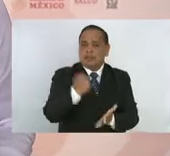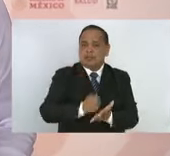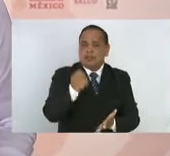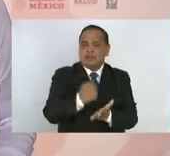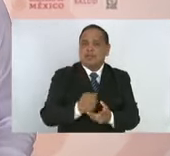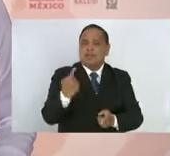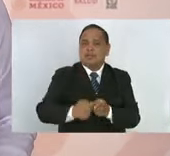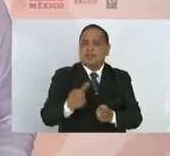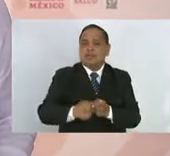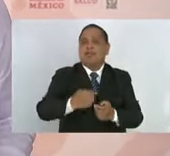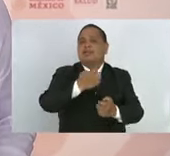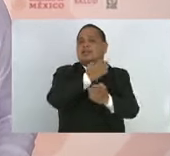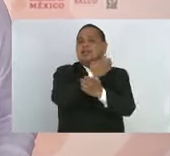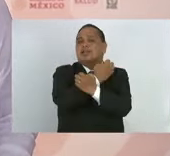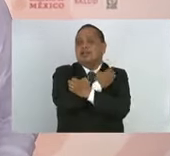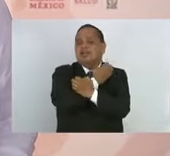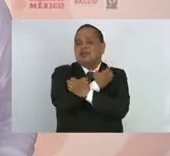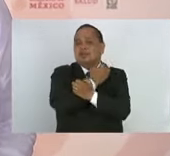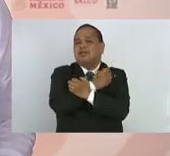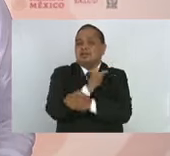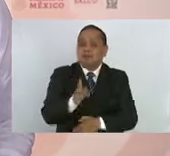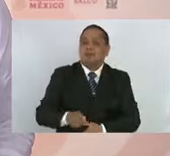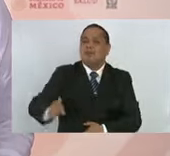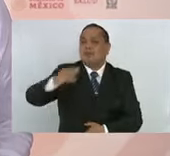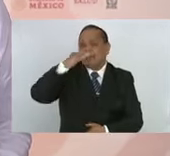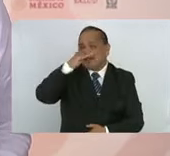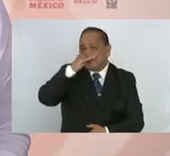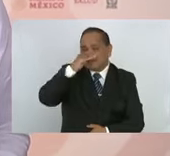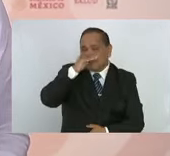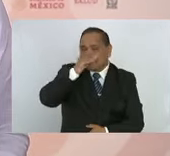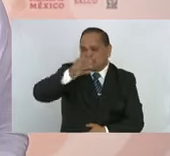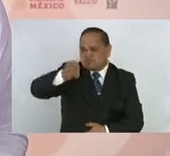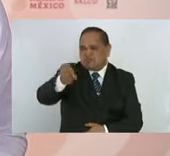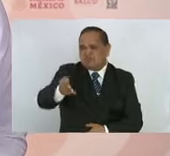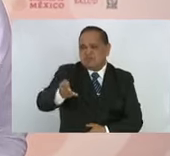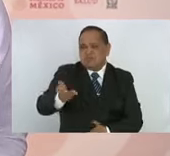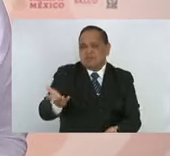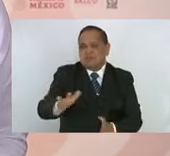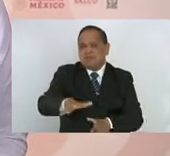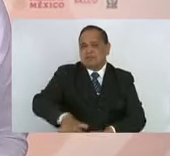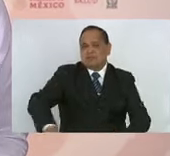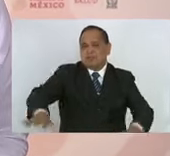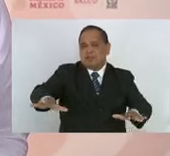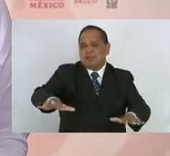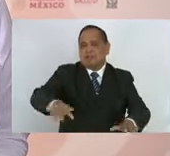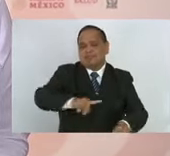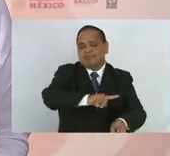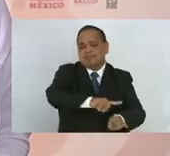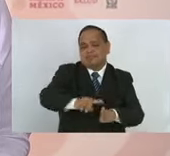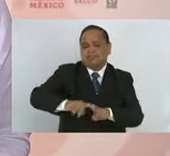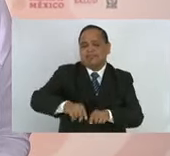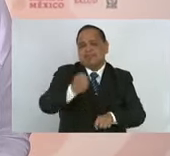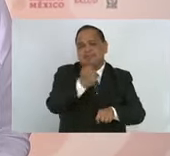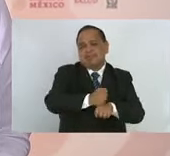garantizar la educación pública, gratuita, de calidad en todos los niveles